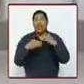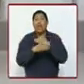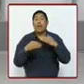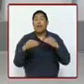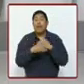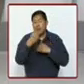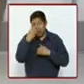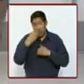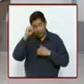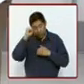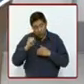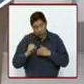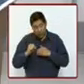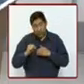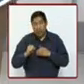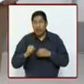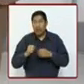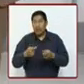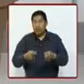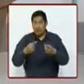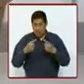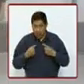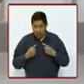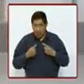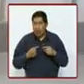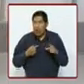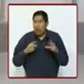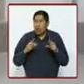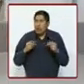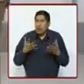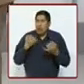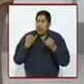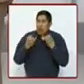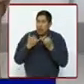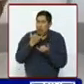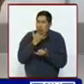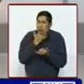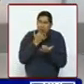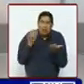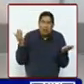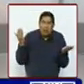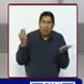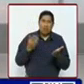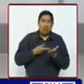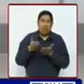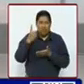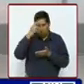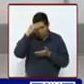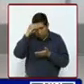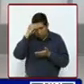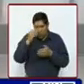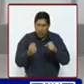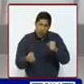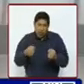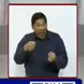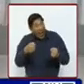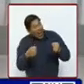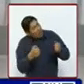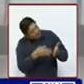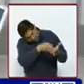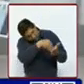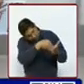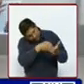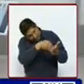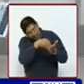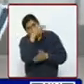Cantutani, en el carril de subida. No tenemos todavía los datos de qué fue lo que ha pasado, pero lo cierto es que un hombre chocó su vehículo contra